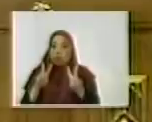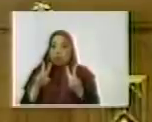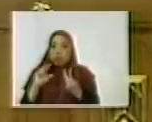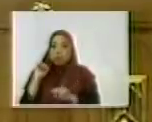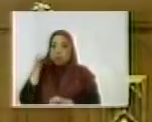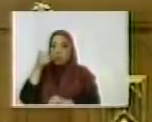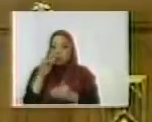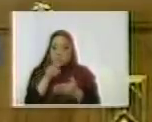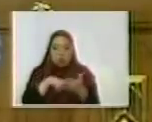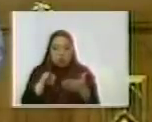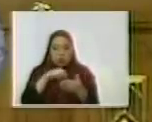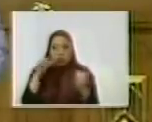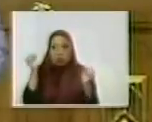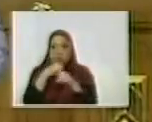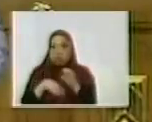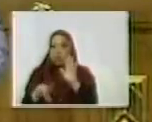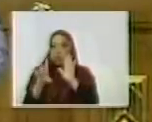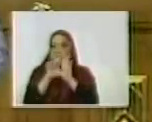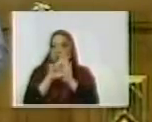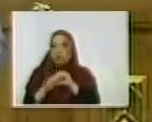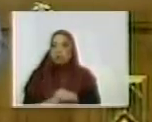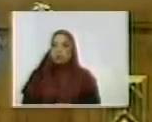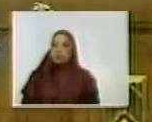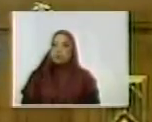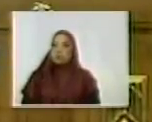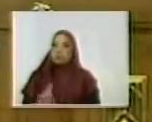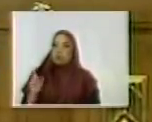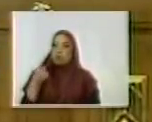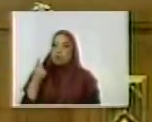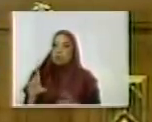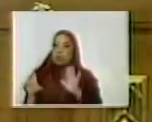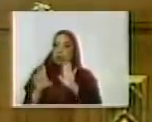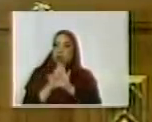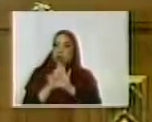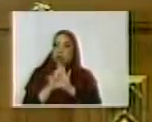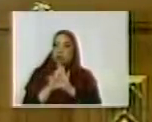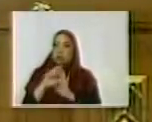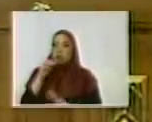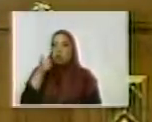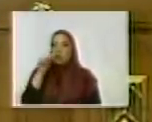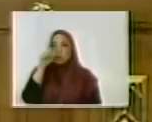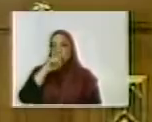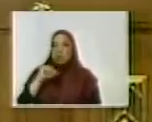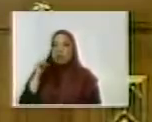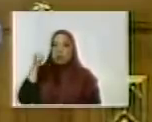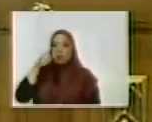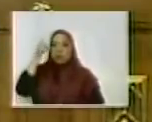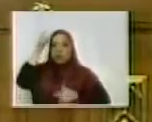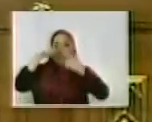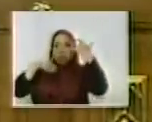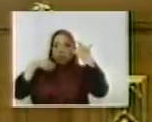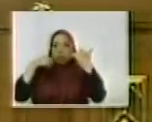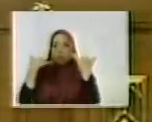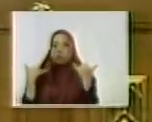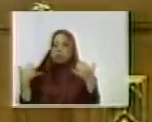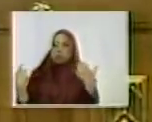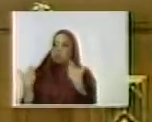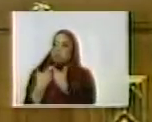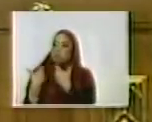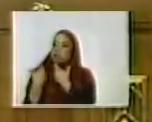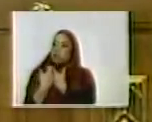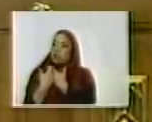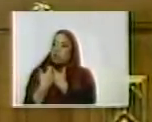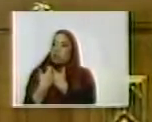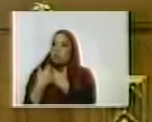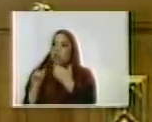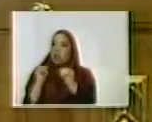de la lectura y aprobación de esta ley. Primera ley, repito. Bueno, hace 10 años ya Chávez, en ese diseño